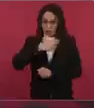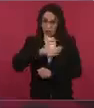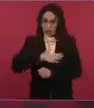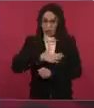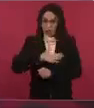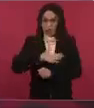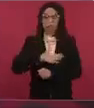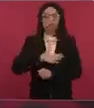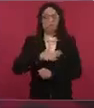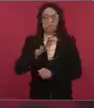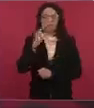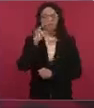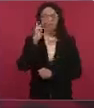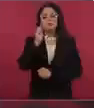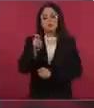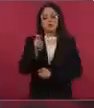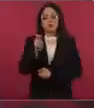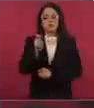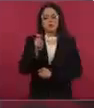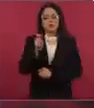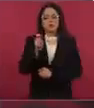como lo que se hizo en el Poder